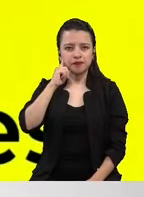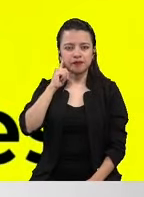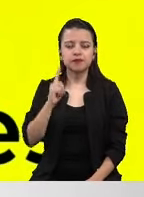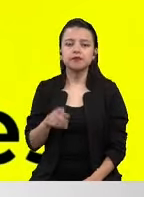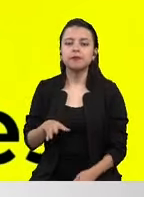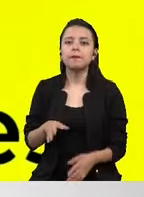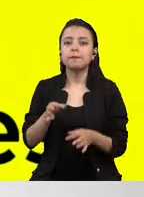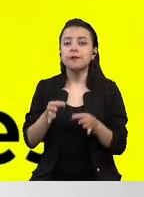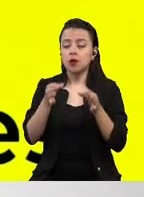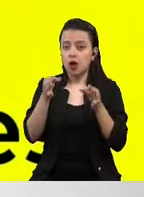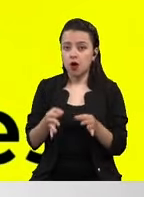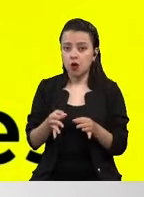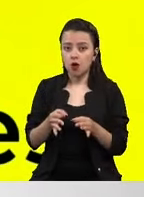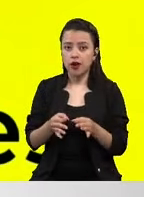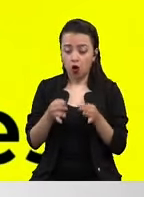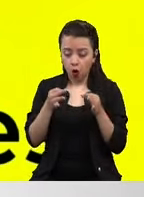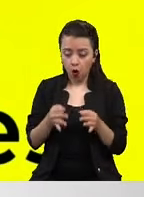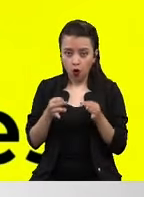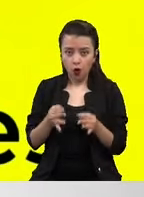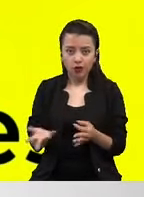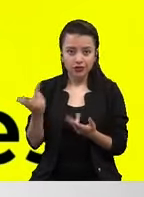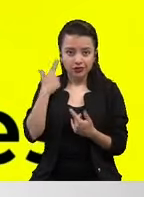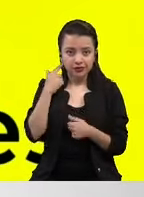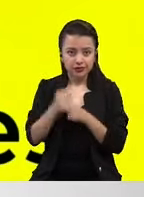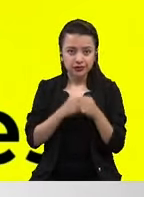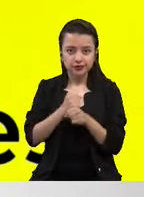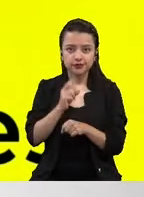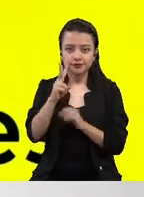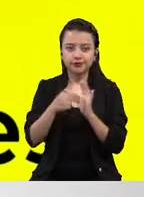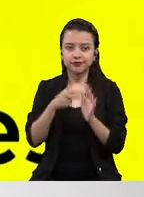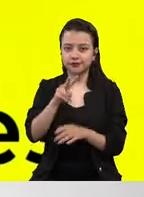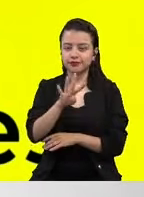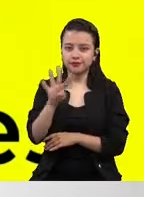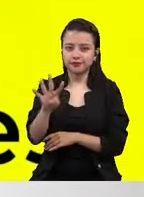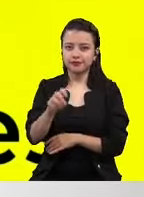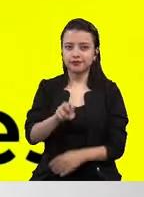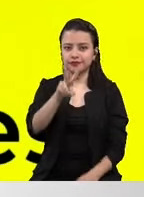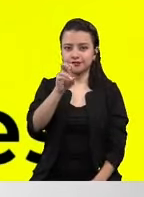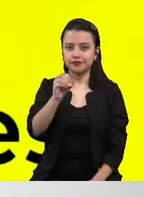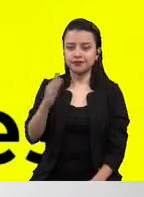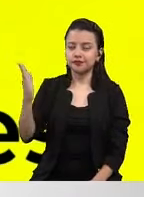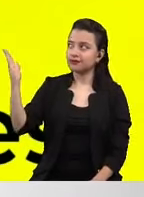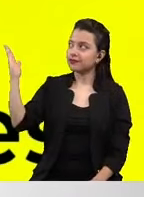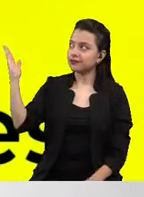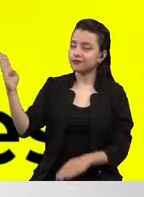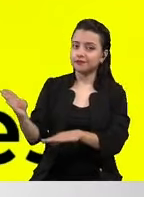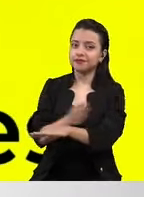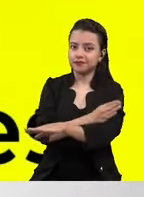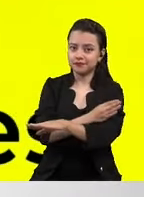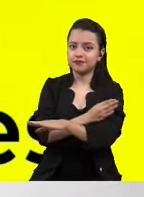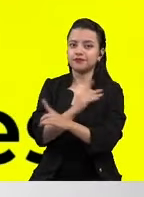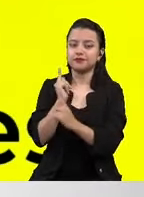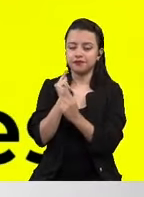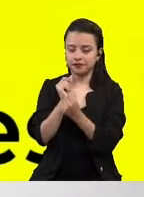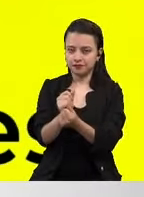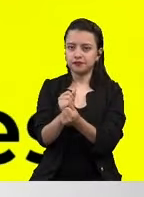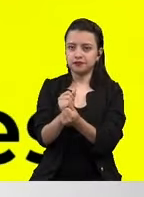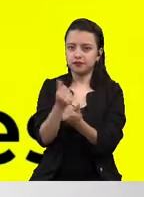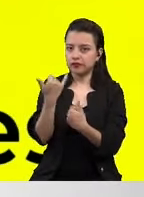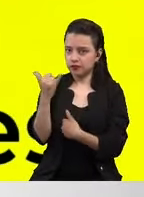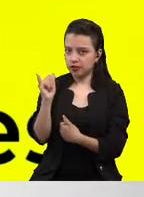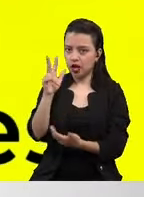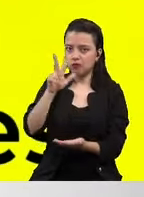según la vigencia de hoy de este año 2024 son 70 billones de pesos que se destinan justamente a